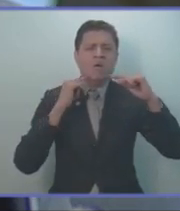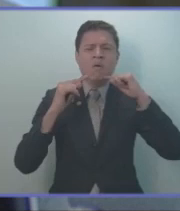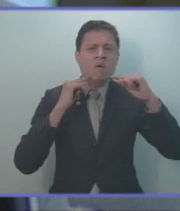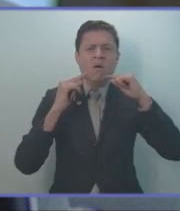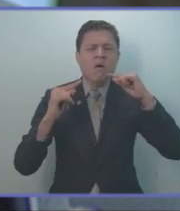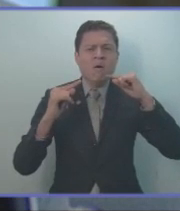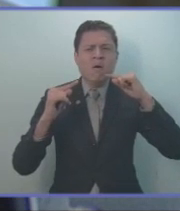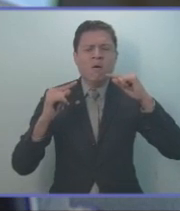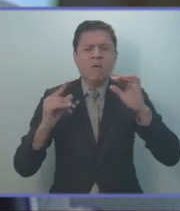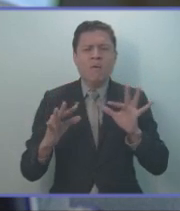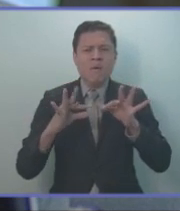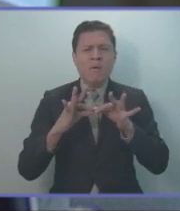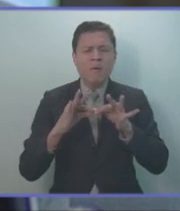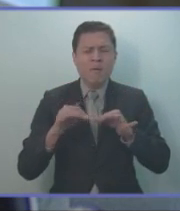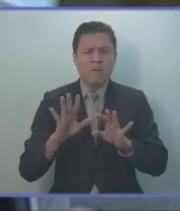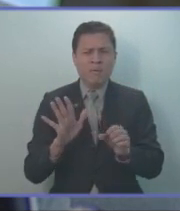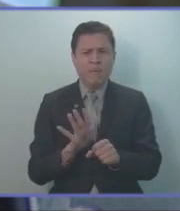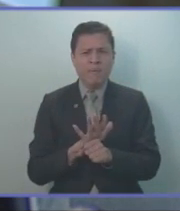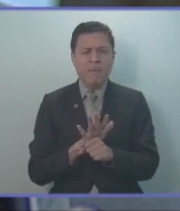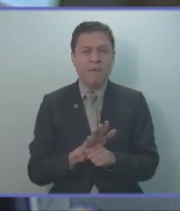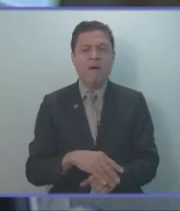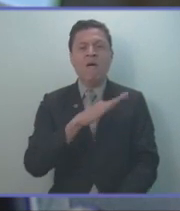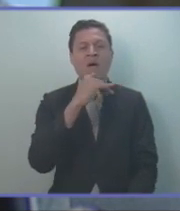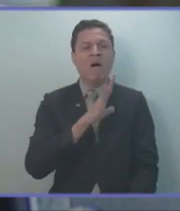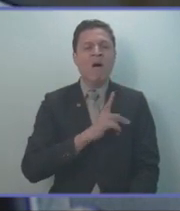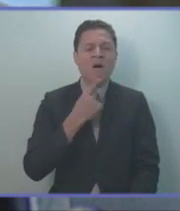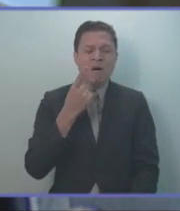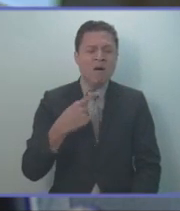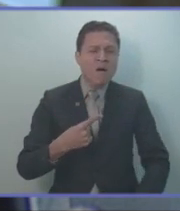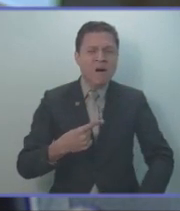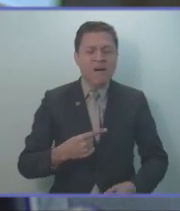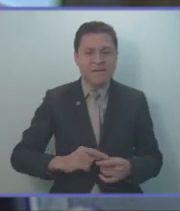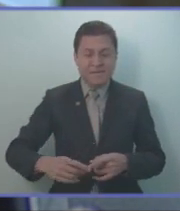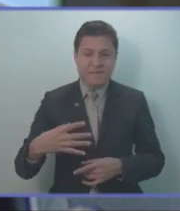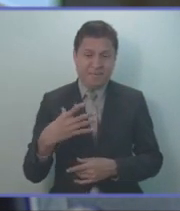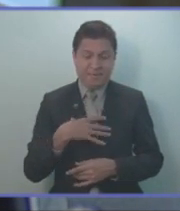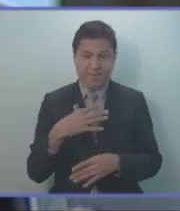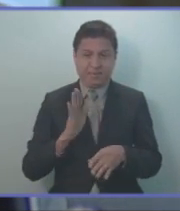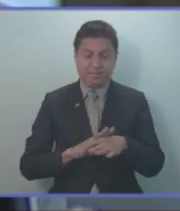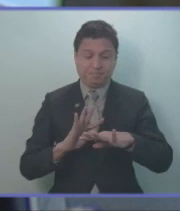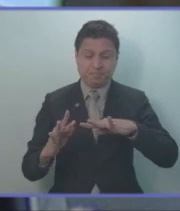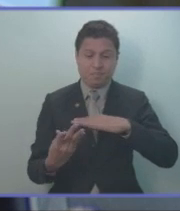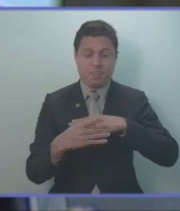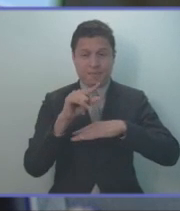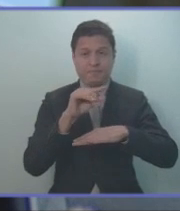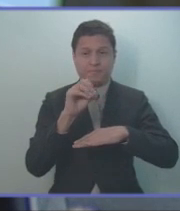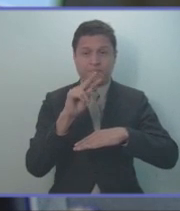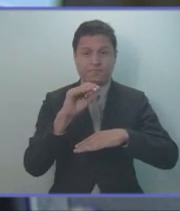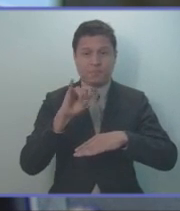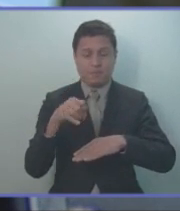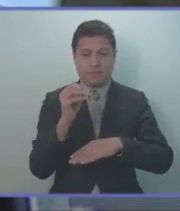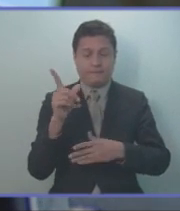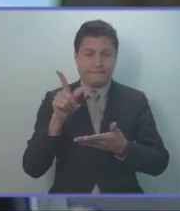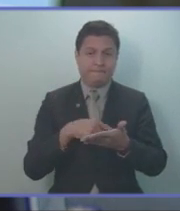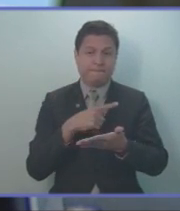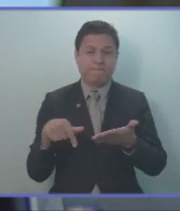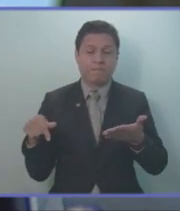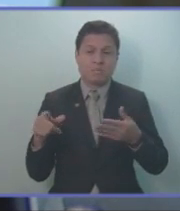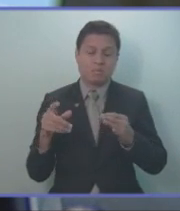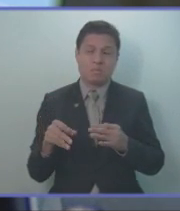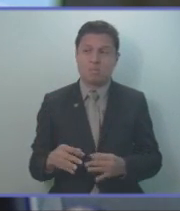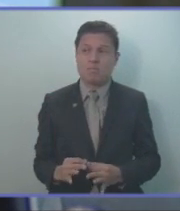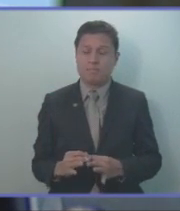y pertenencia absoluta que El Salvador ejerce y reclama sobre la isla Conejo y condenando el